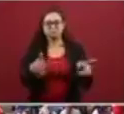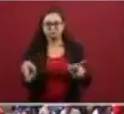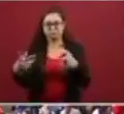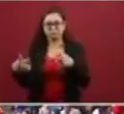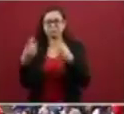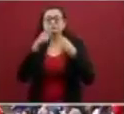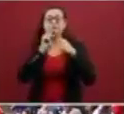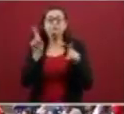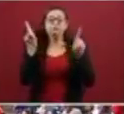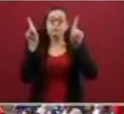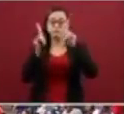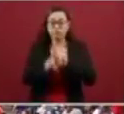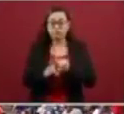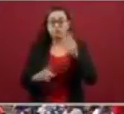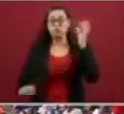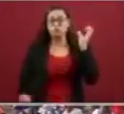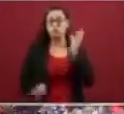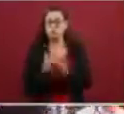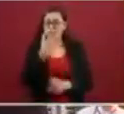plan de desarrollo